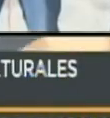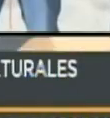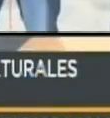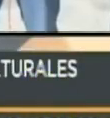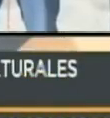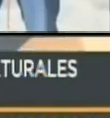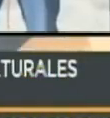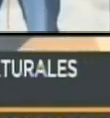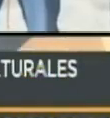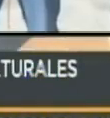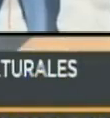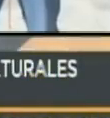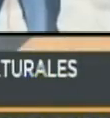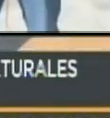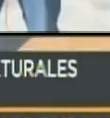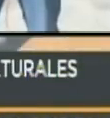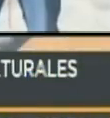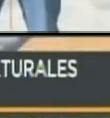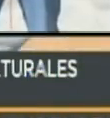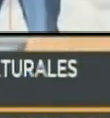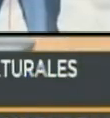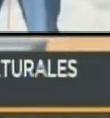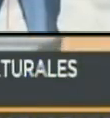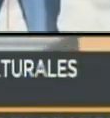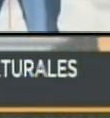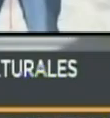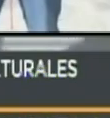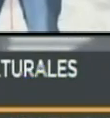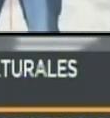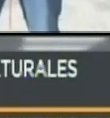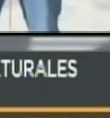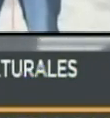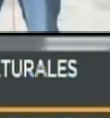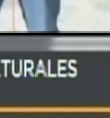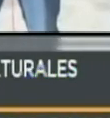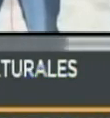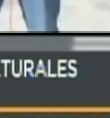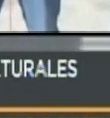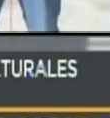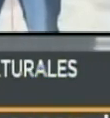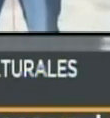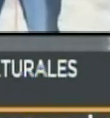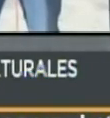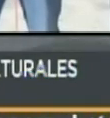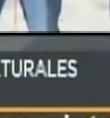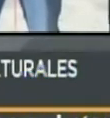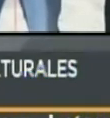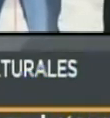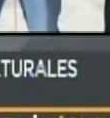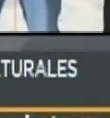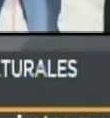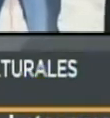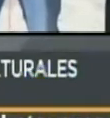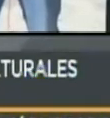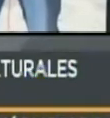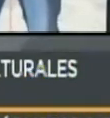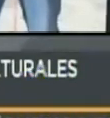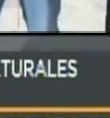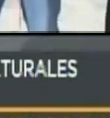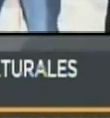turismo sea grande y llegue a cada casa del país y llegue